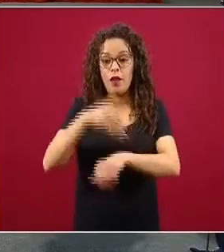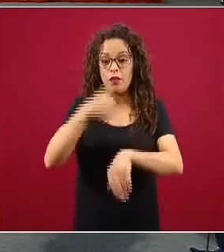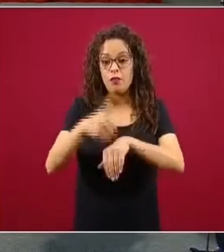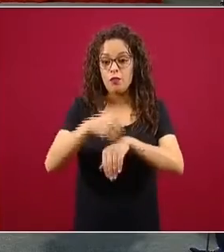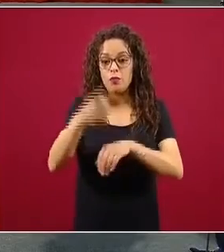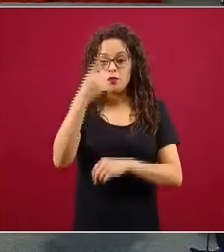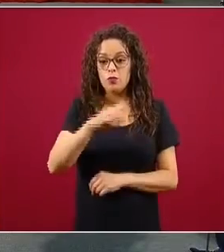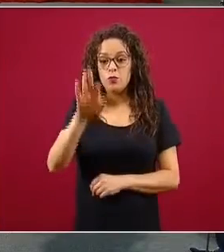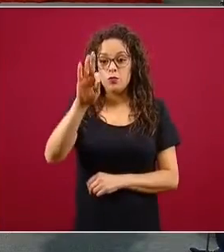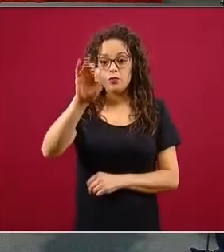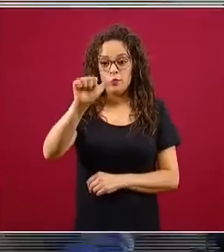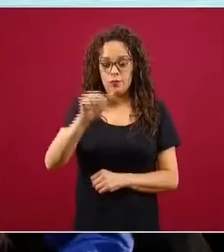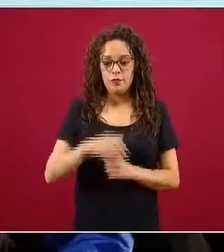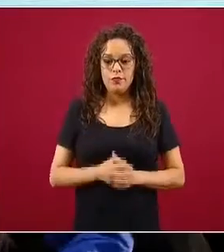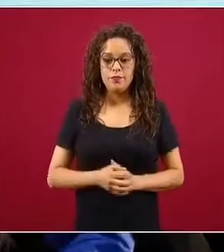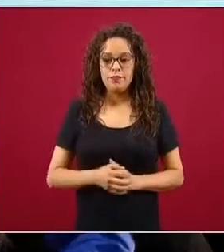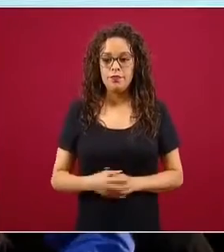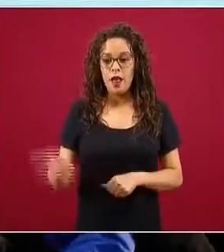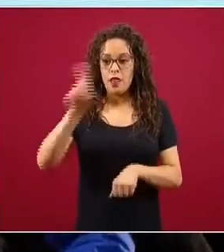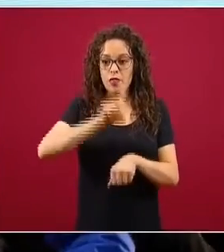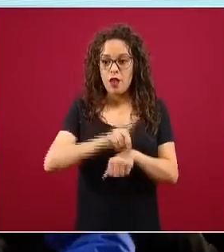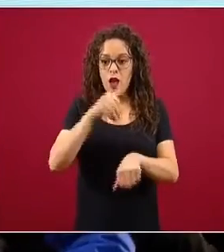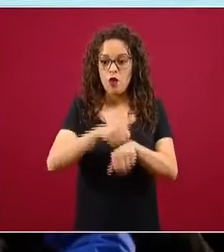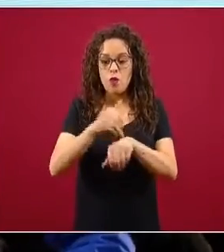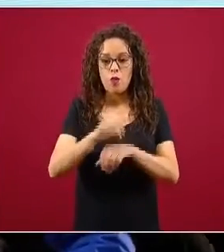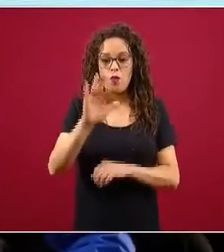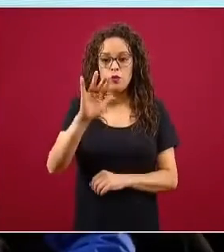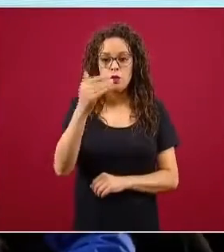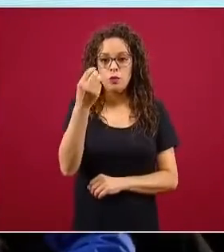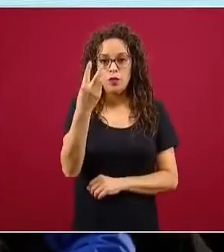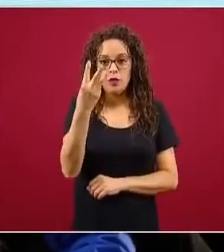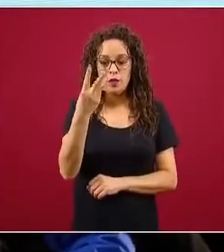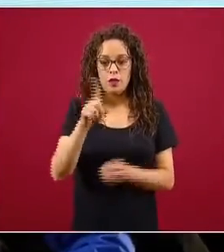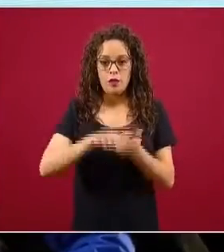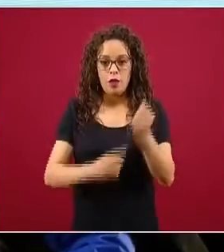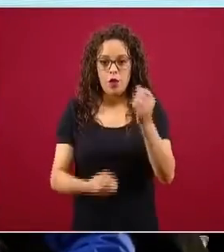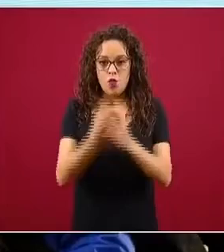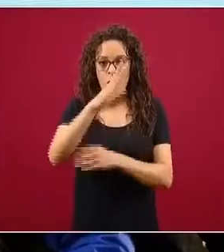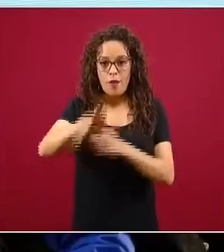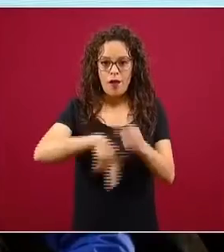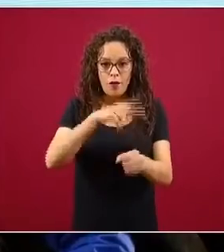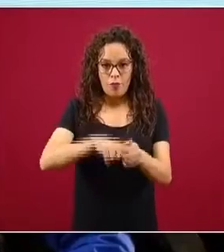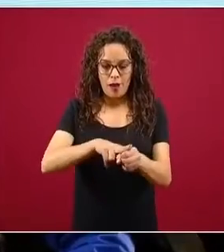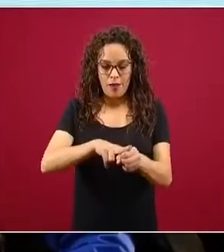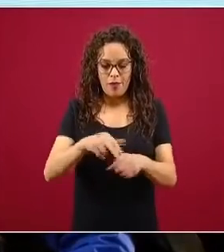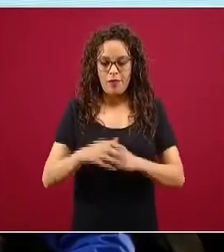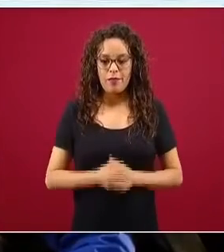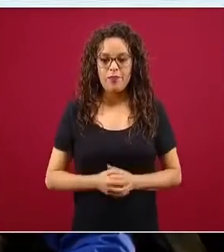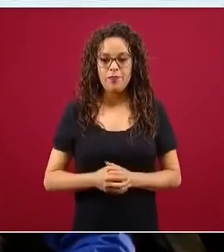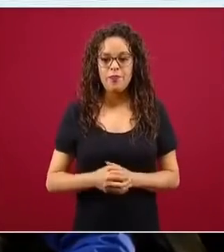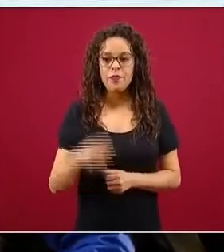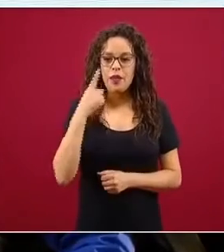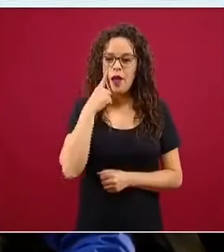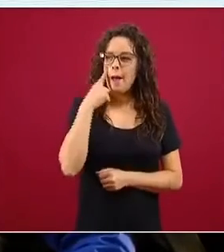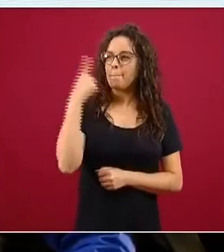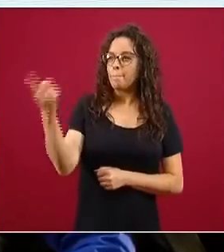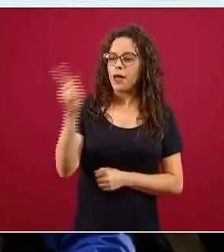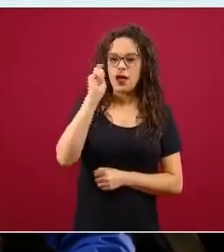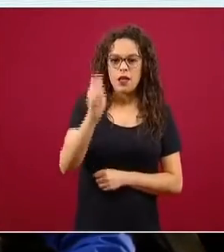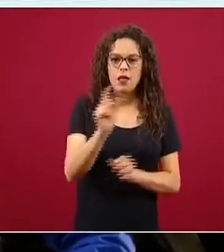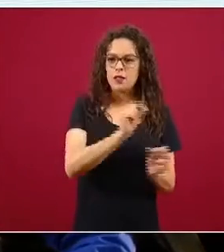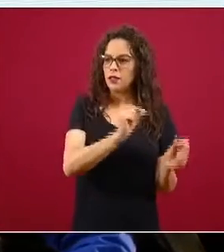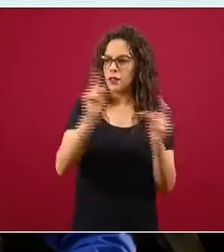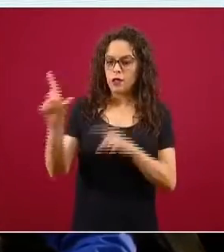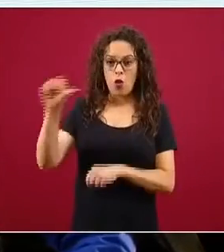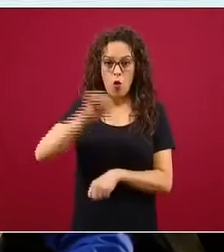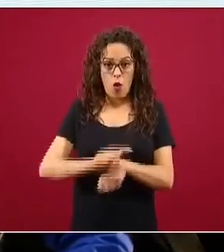esta tarde-noche, día número 53 de la nueva normalidad. Veamos la siguiente. Vamos a concentrar la actualización del día